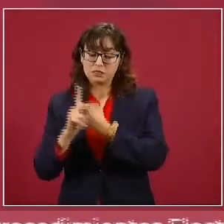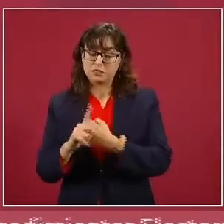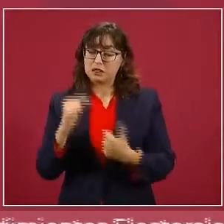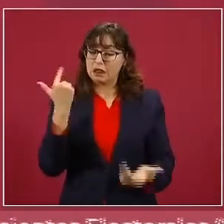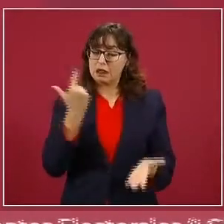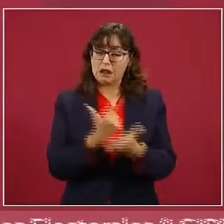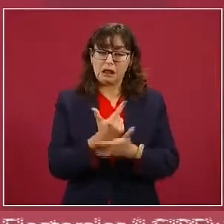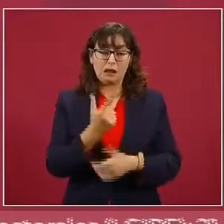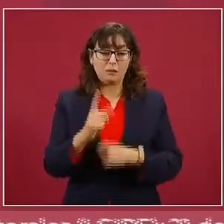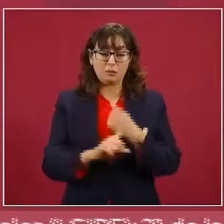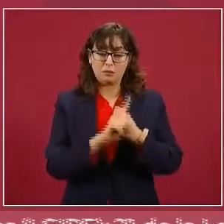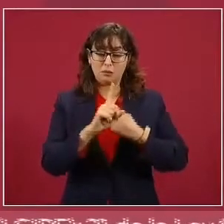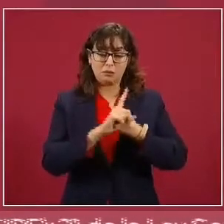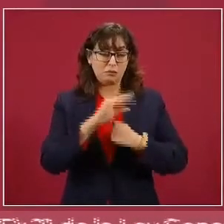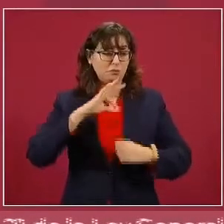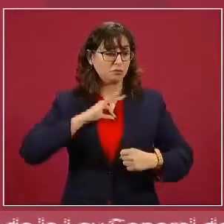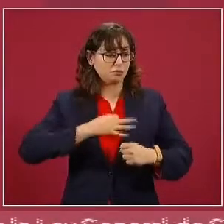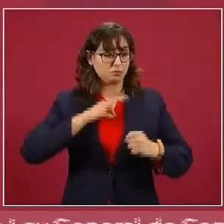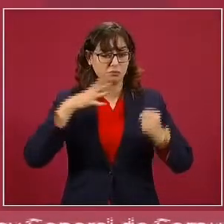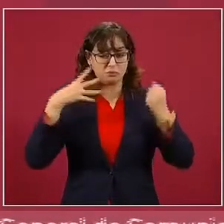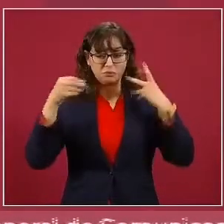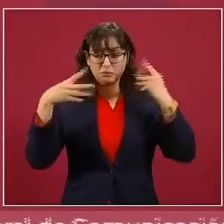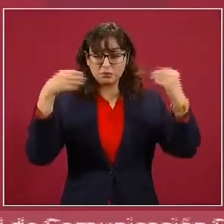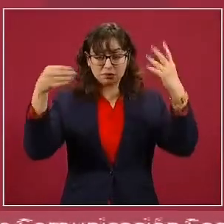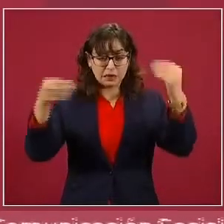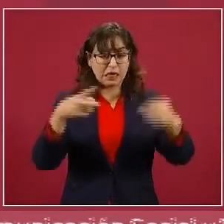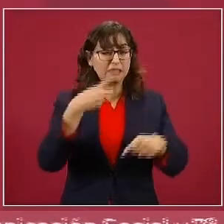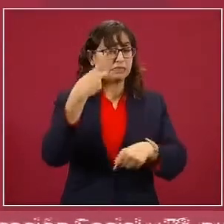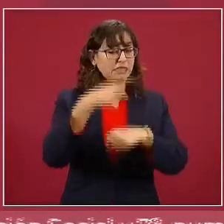que ha ocasionado la pandemia,